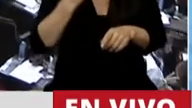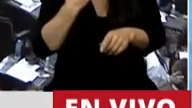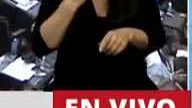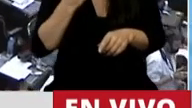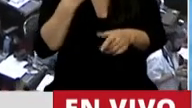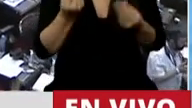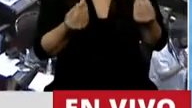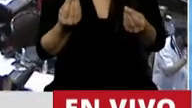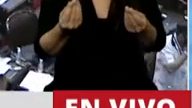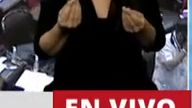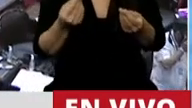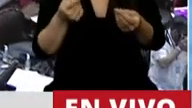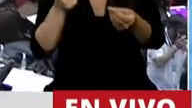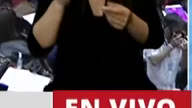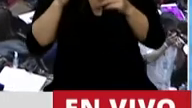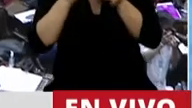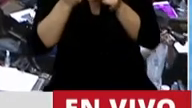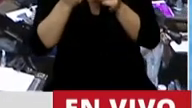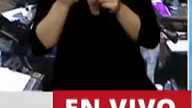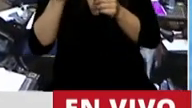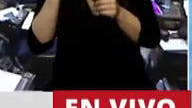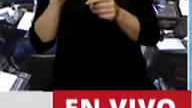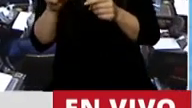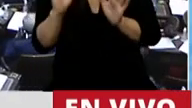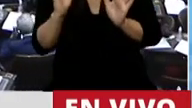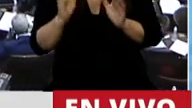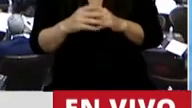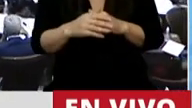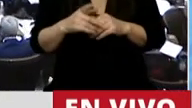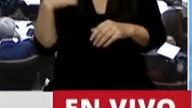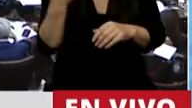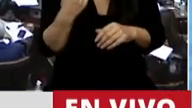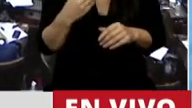para traer algunas cifras en las cuales todos podamos confiar,